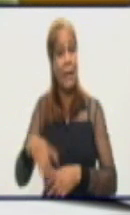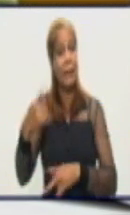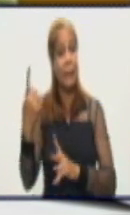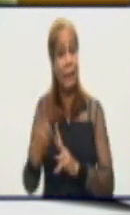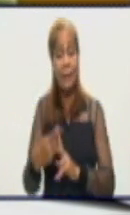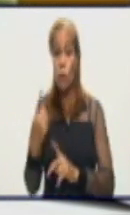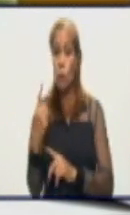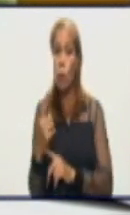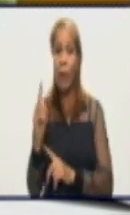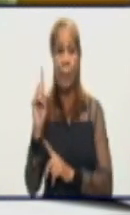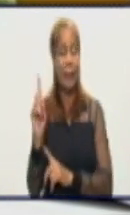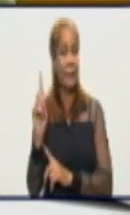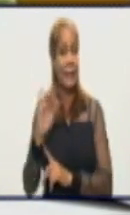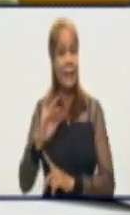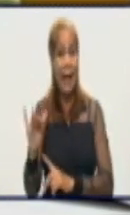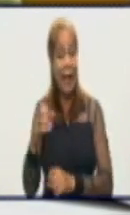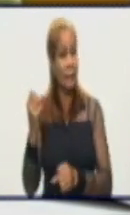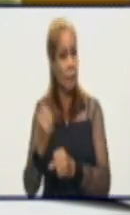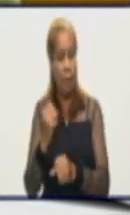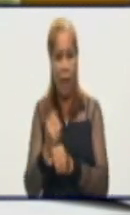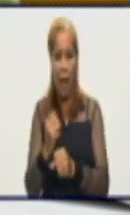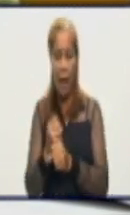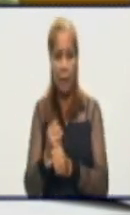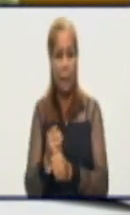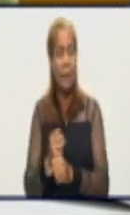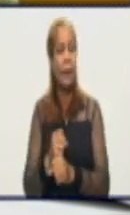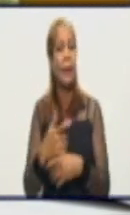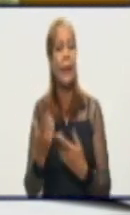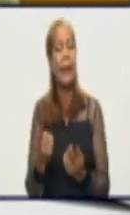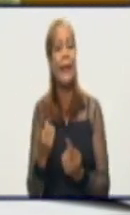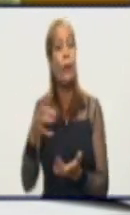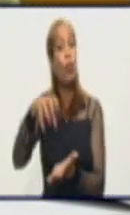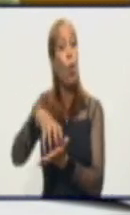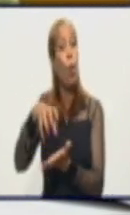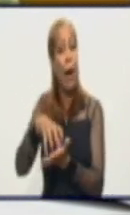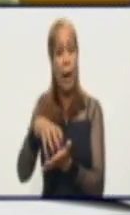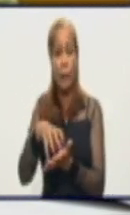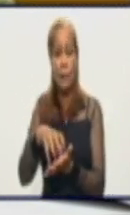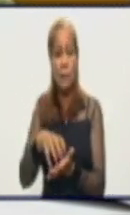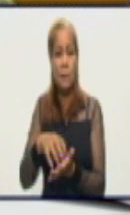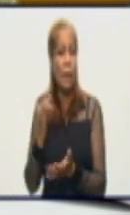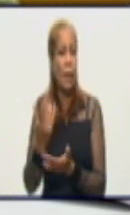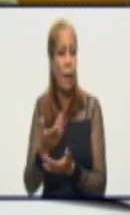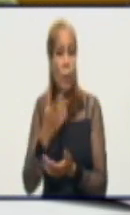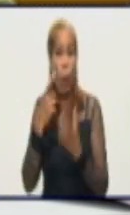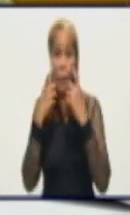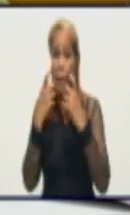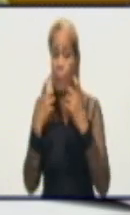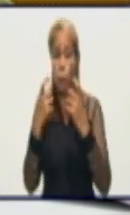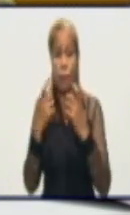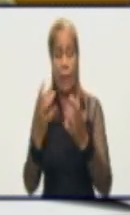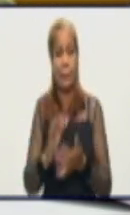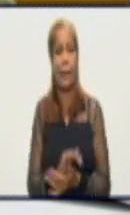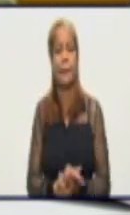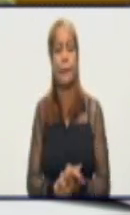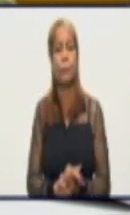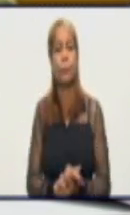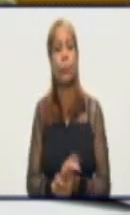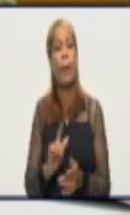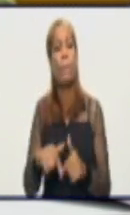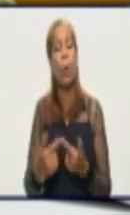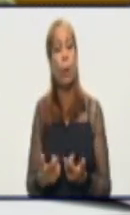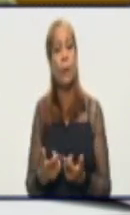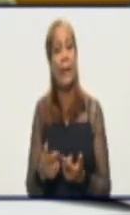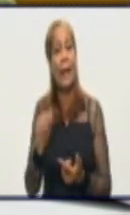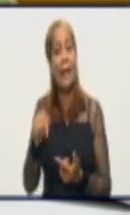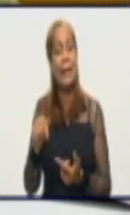actividades indispensables, aquellas actividades que por su propia condición promueven la aglomeración